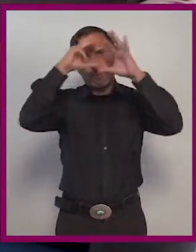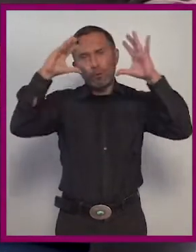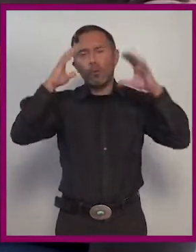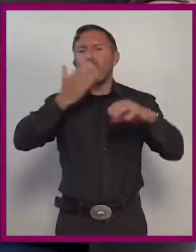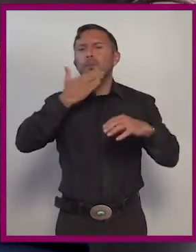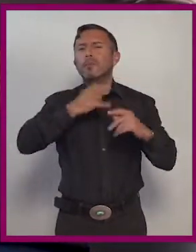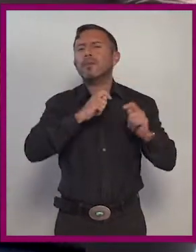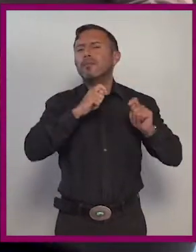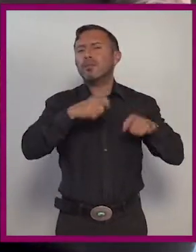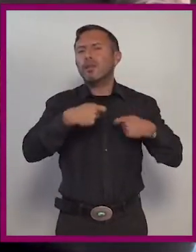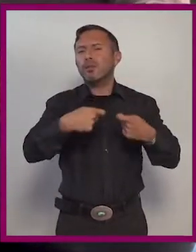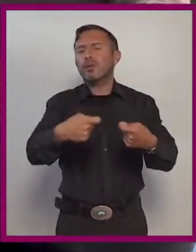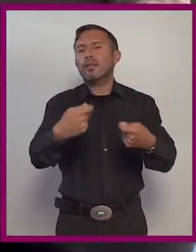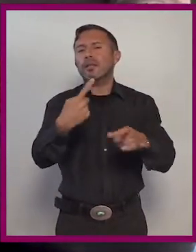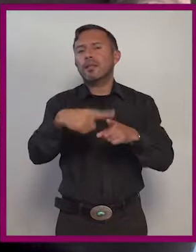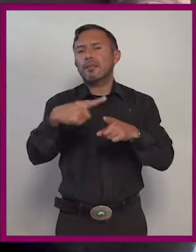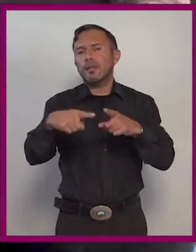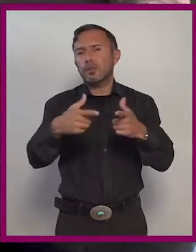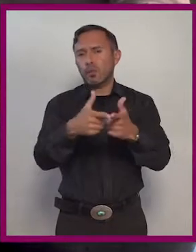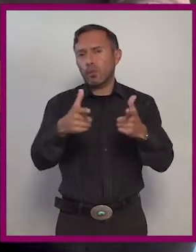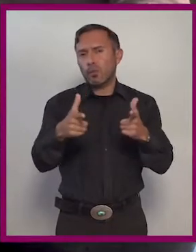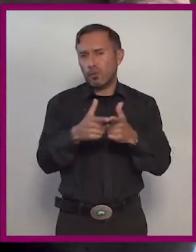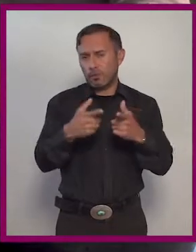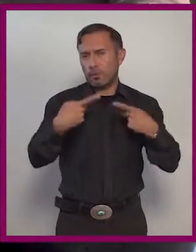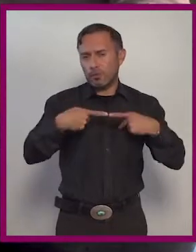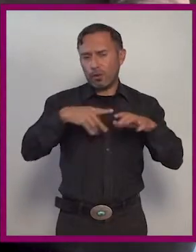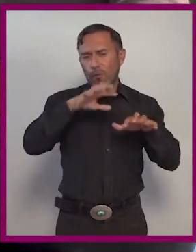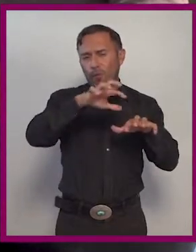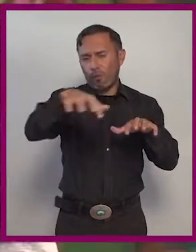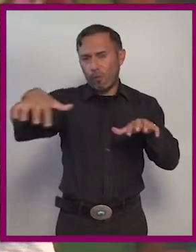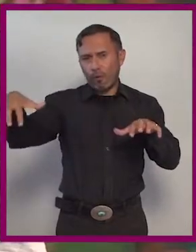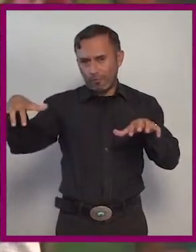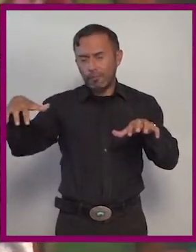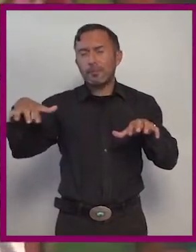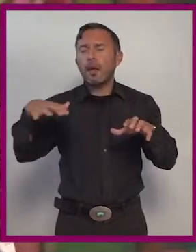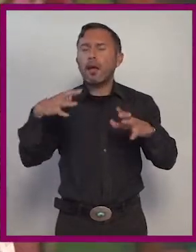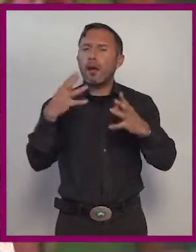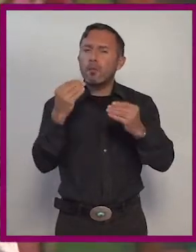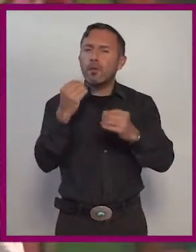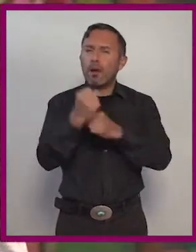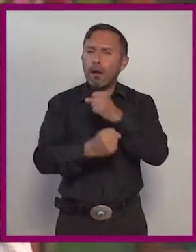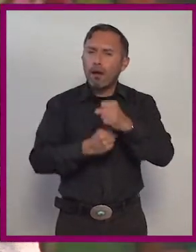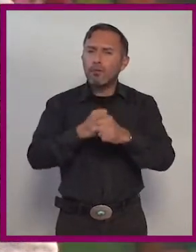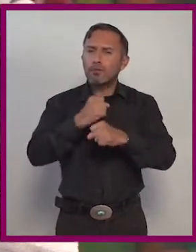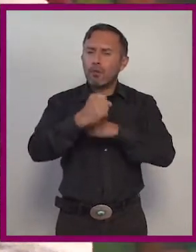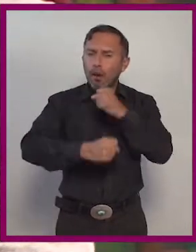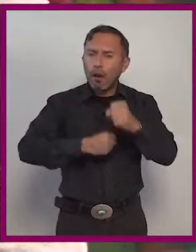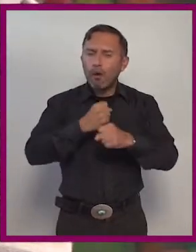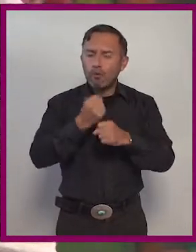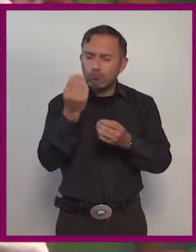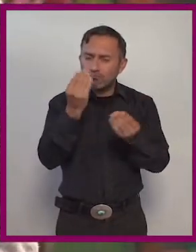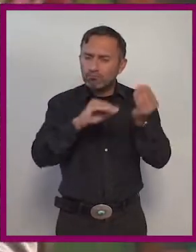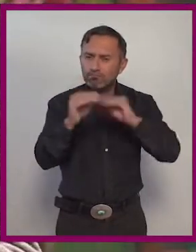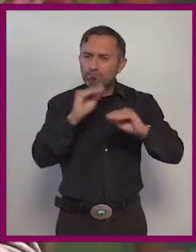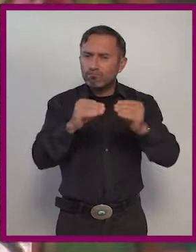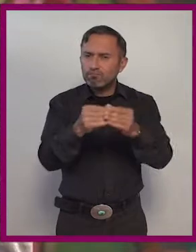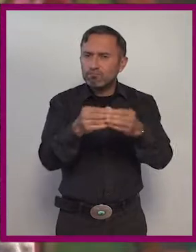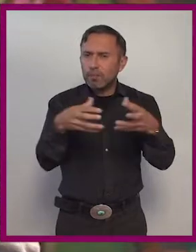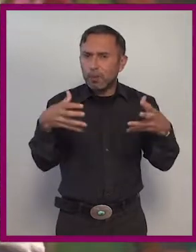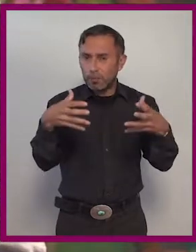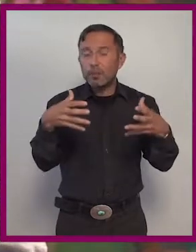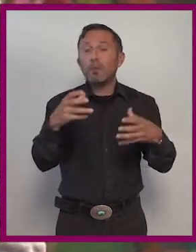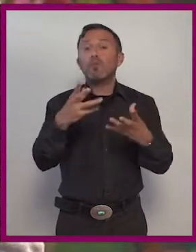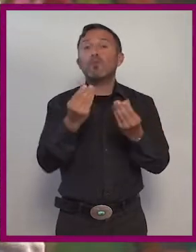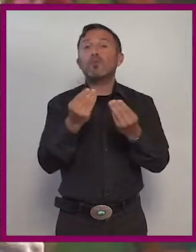sido desarrolladas por los grupos humanos a lo largo de miles de años. Para muchos pueblos, estos conocimientos son la base